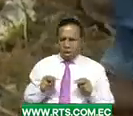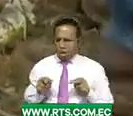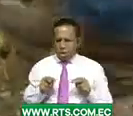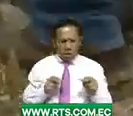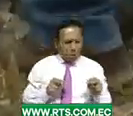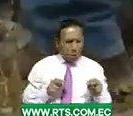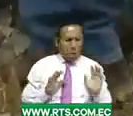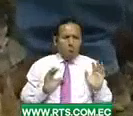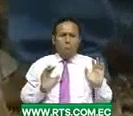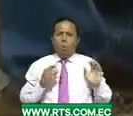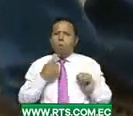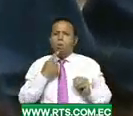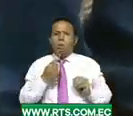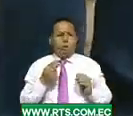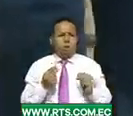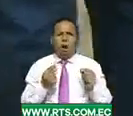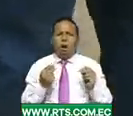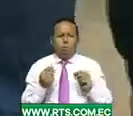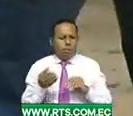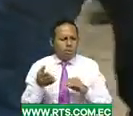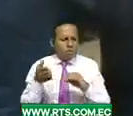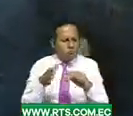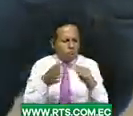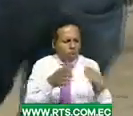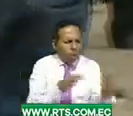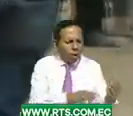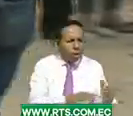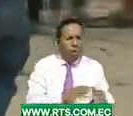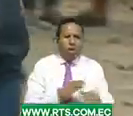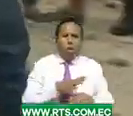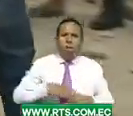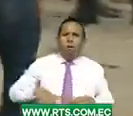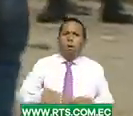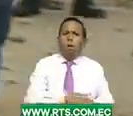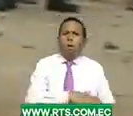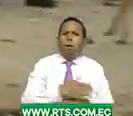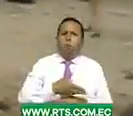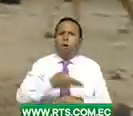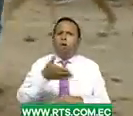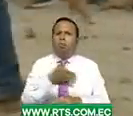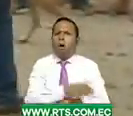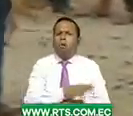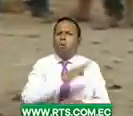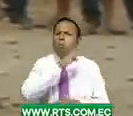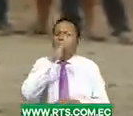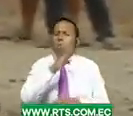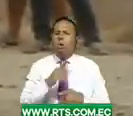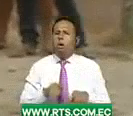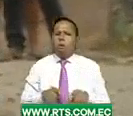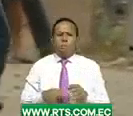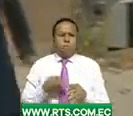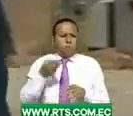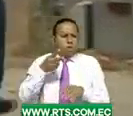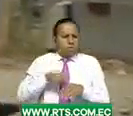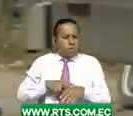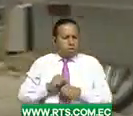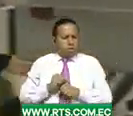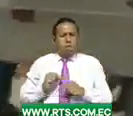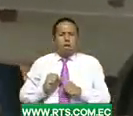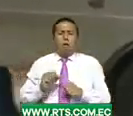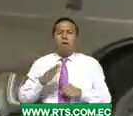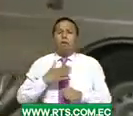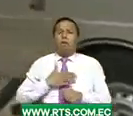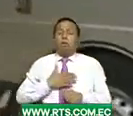los cuerpos y se alarmaron. Nunca antes había sucedido situaciones como esta en el lugar. Me enteré porque en eso de la publicación